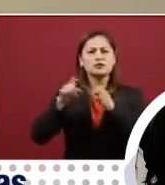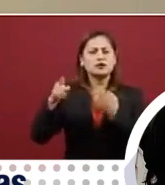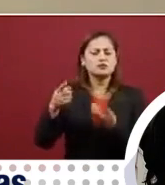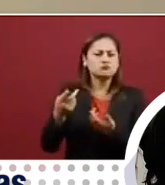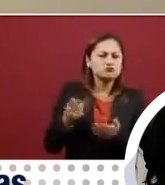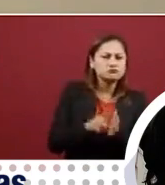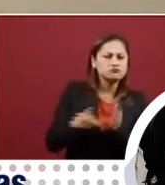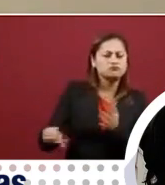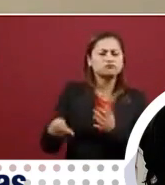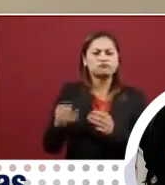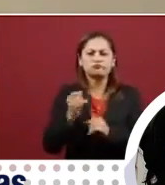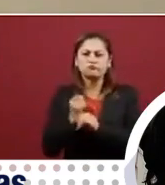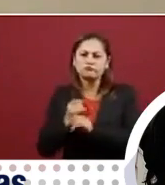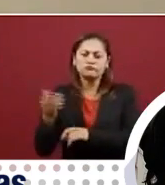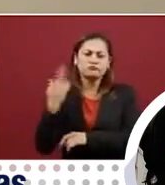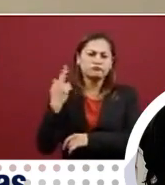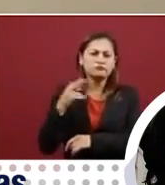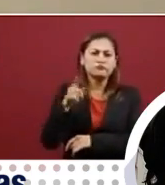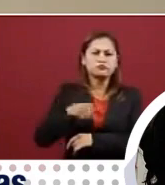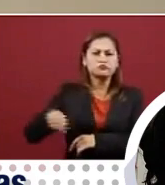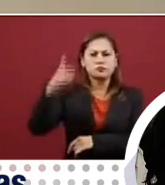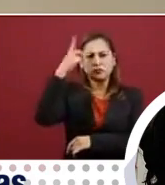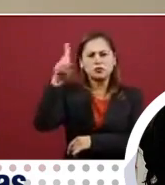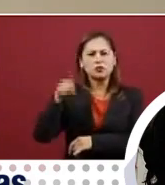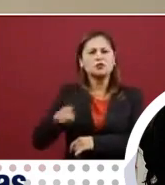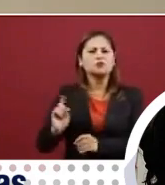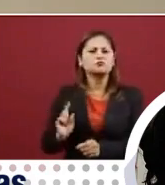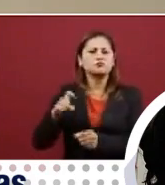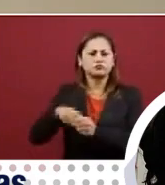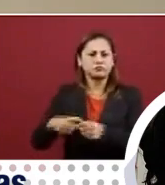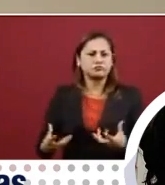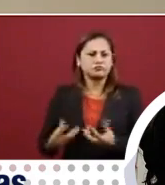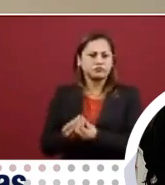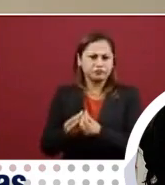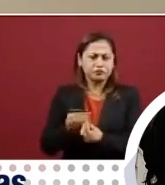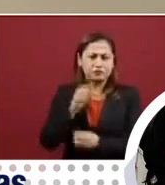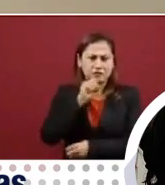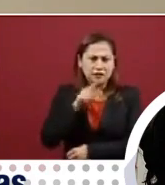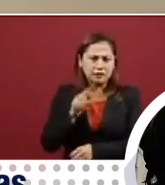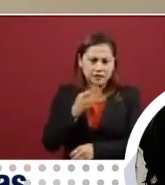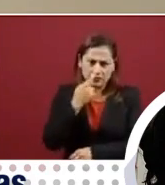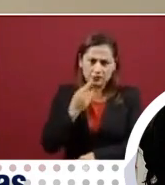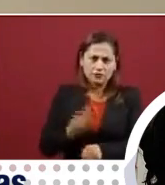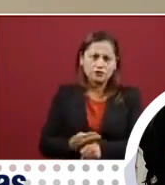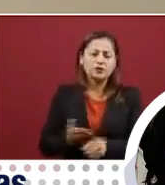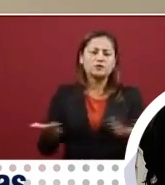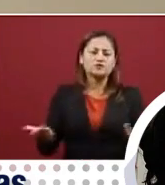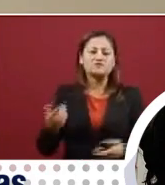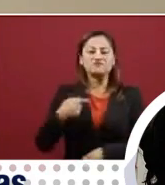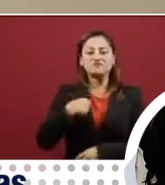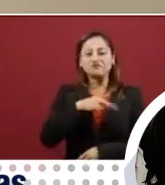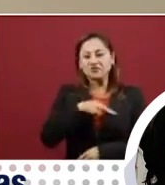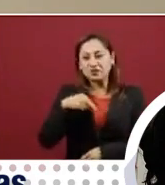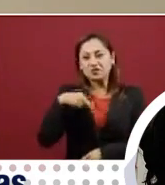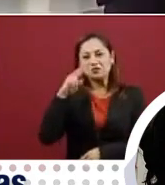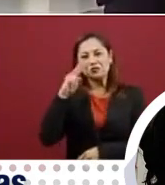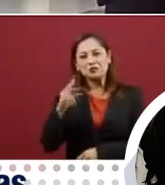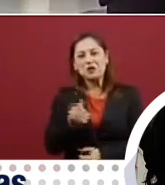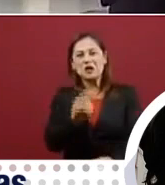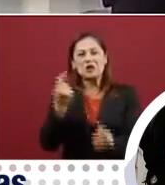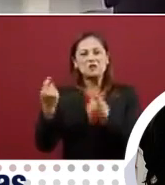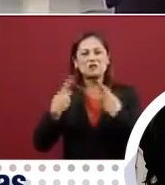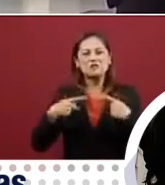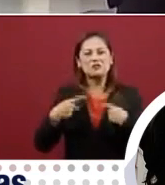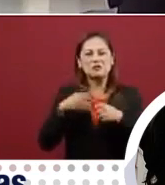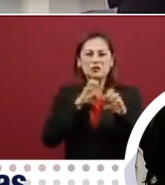suficientemente detallado. Él señaló que estaban haciendo un diagnóstico en conjunto con la ONU. Esperamos que de este